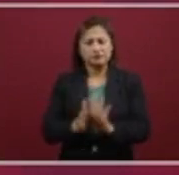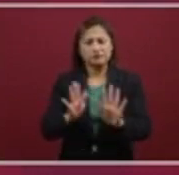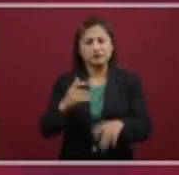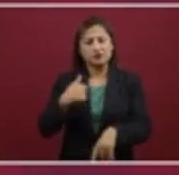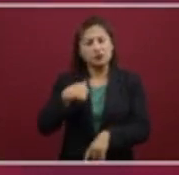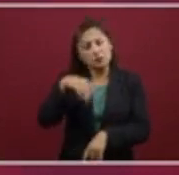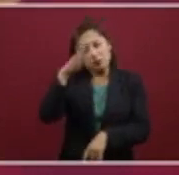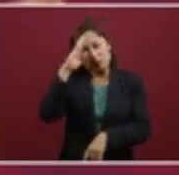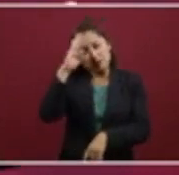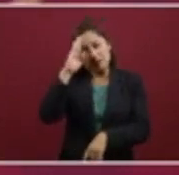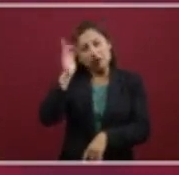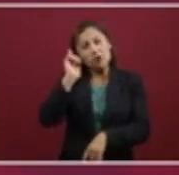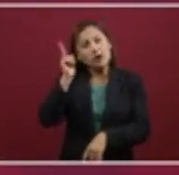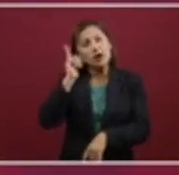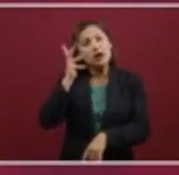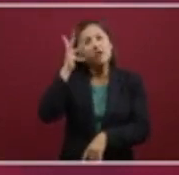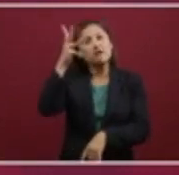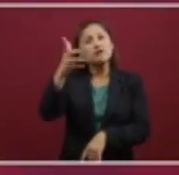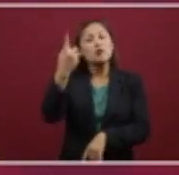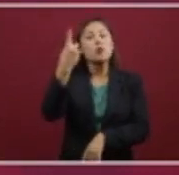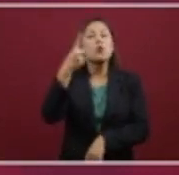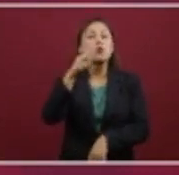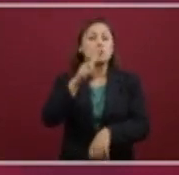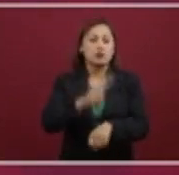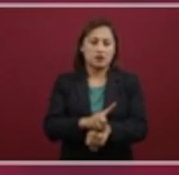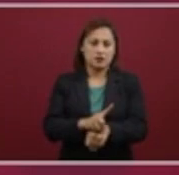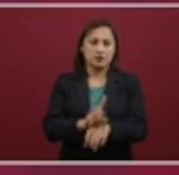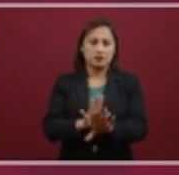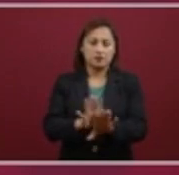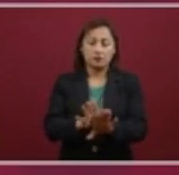además que la gente se entere,